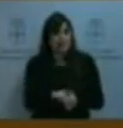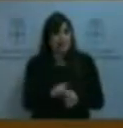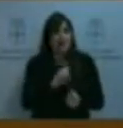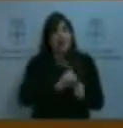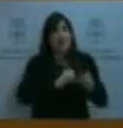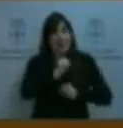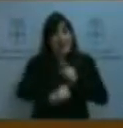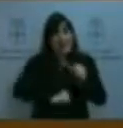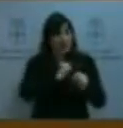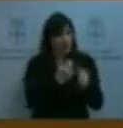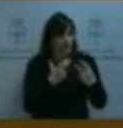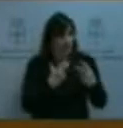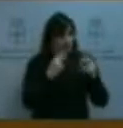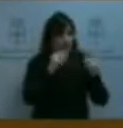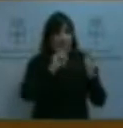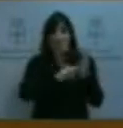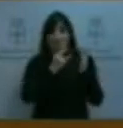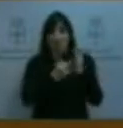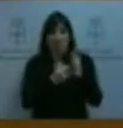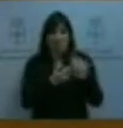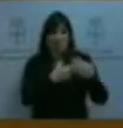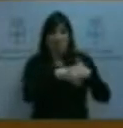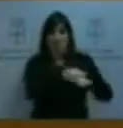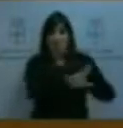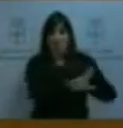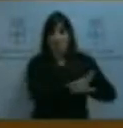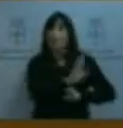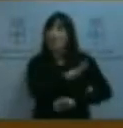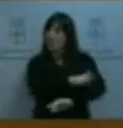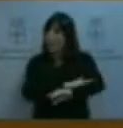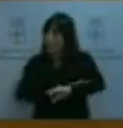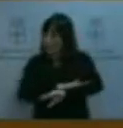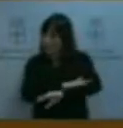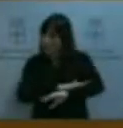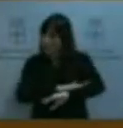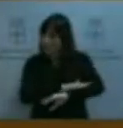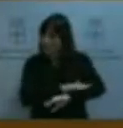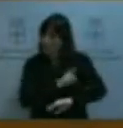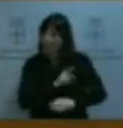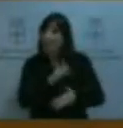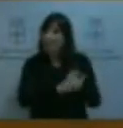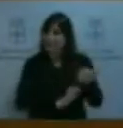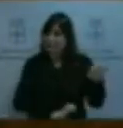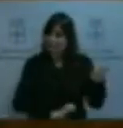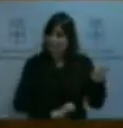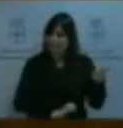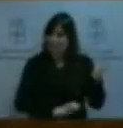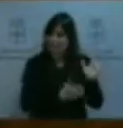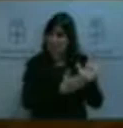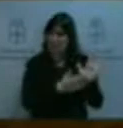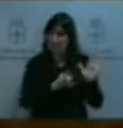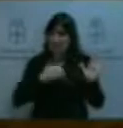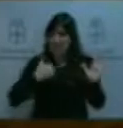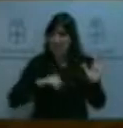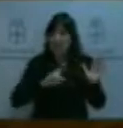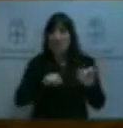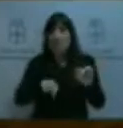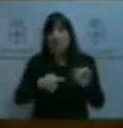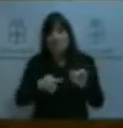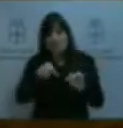y el Gobierno, que ya disponía del texto, pues no lo presentó nuevamente en la Cámara hasta junio del